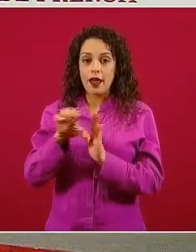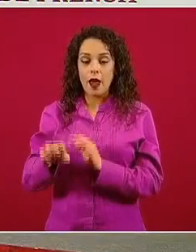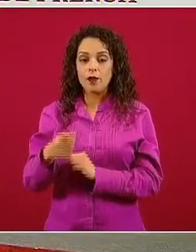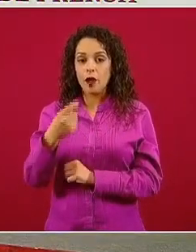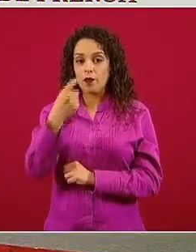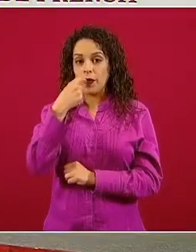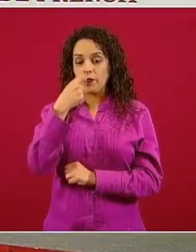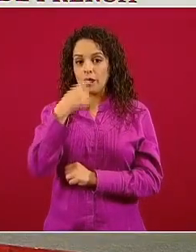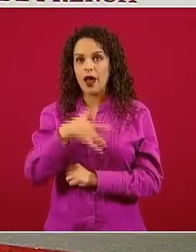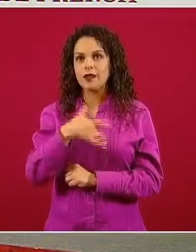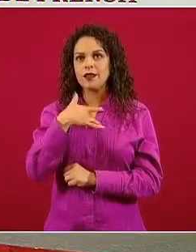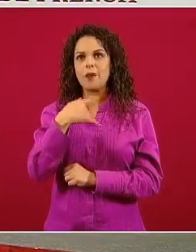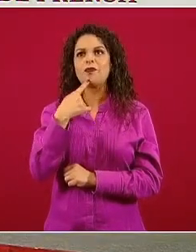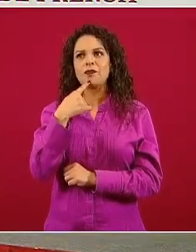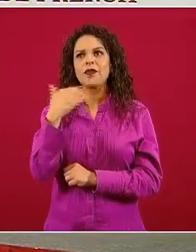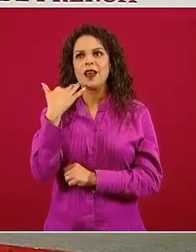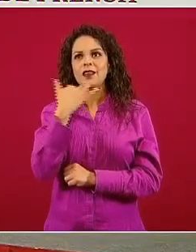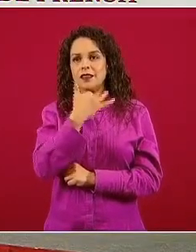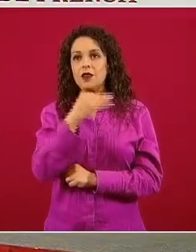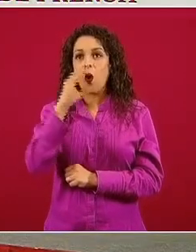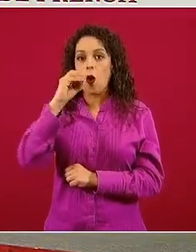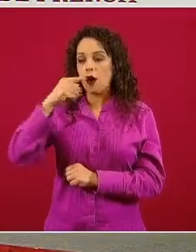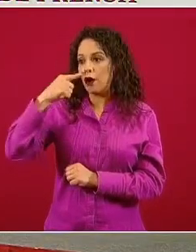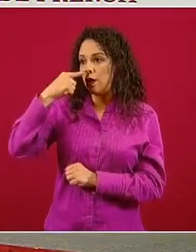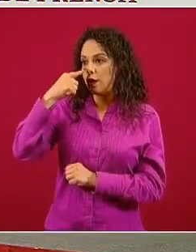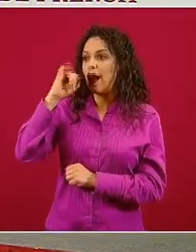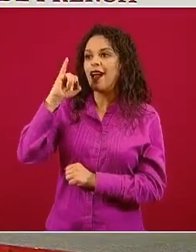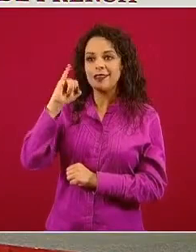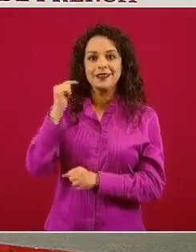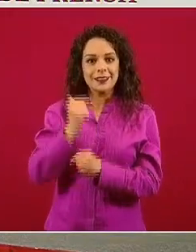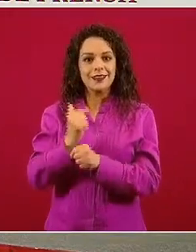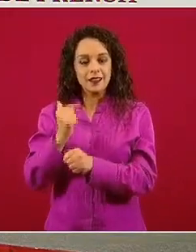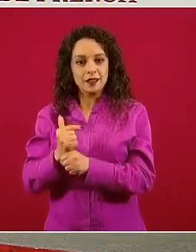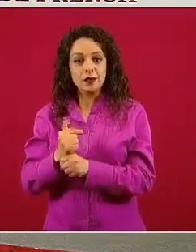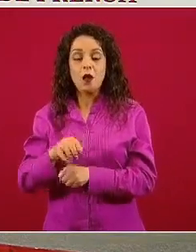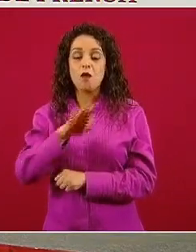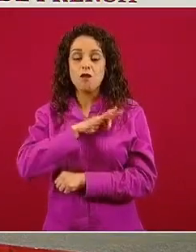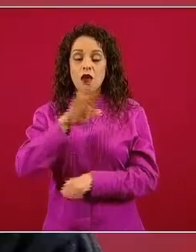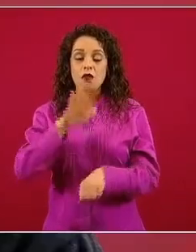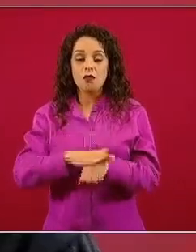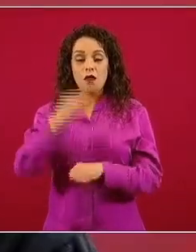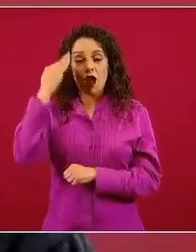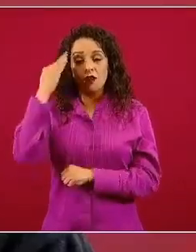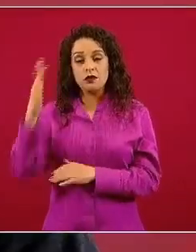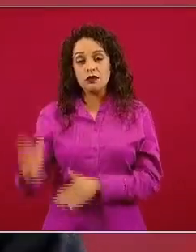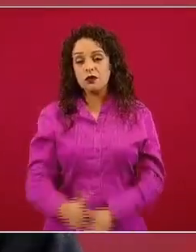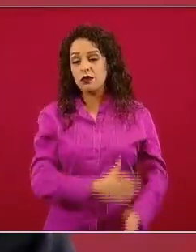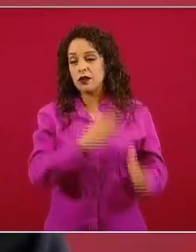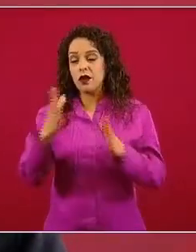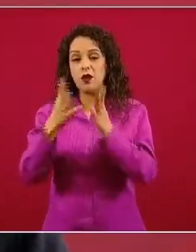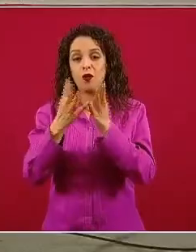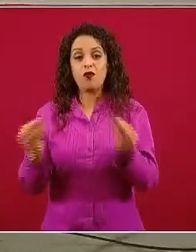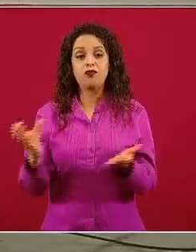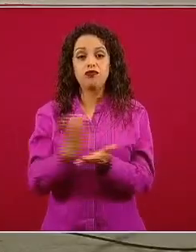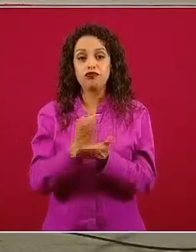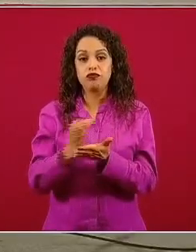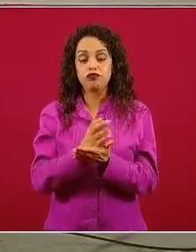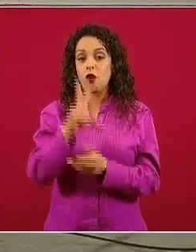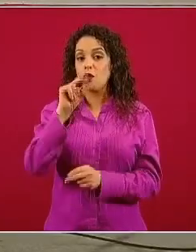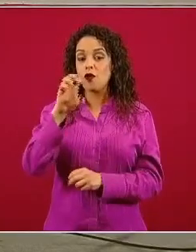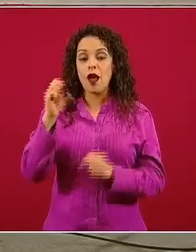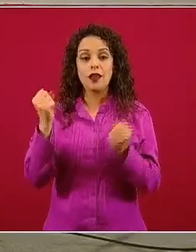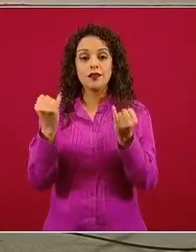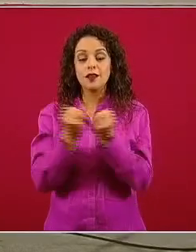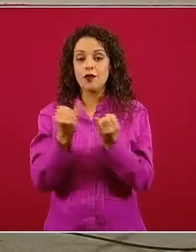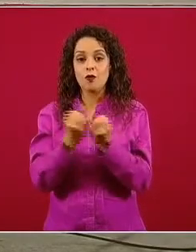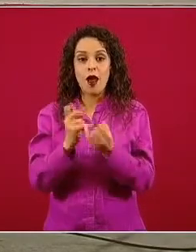sabores o percibir el olfato, puede tardar más tiempo en recuperarse. No son como las células de la piel que día